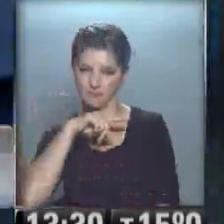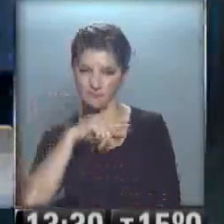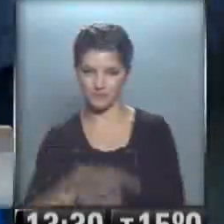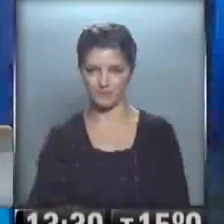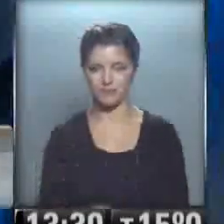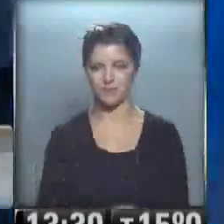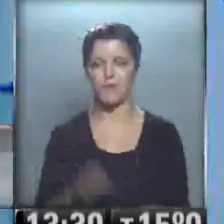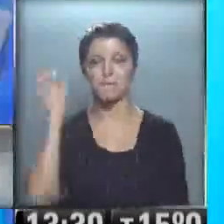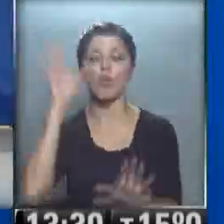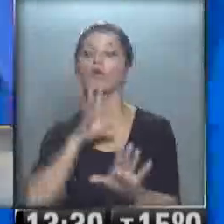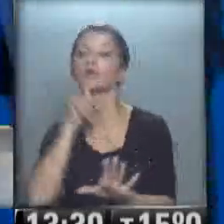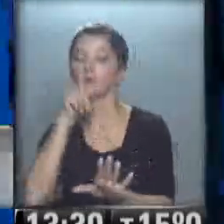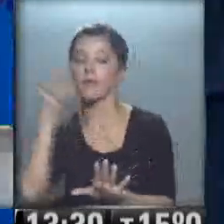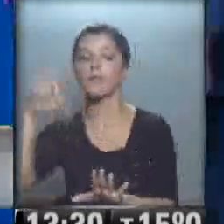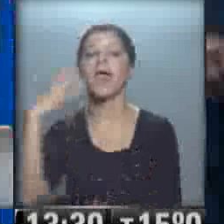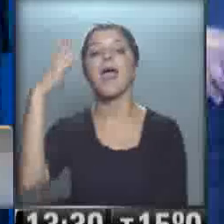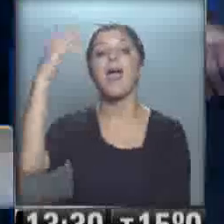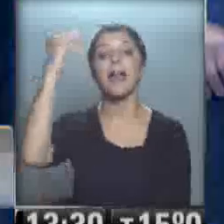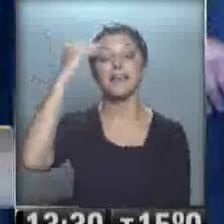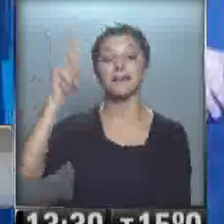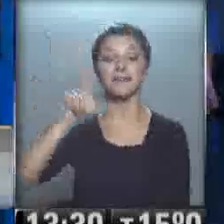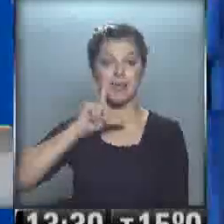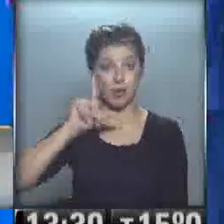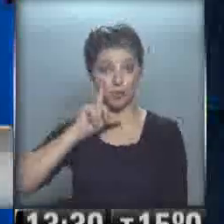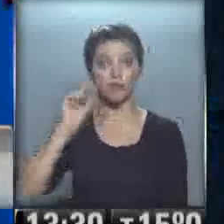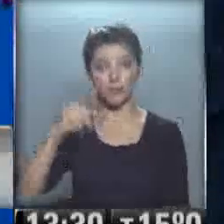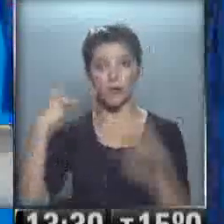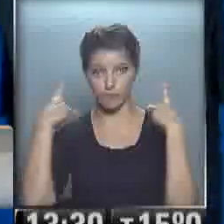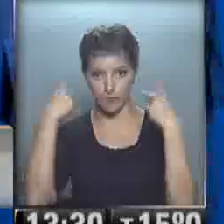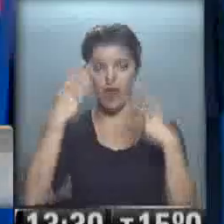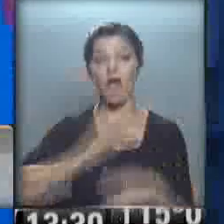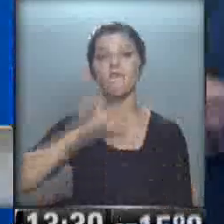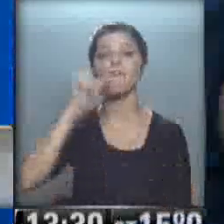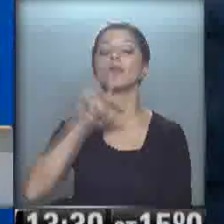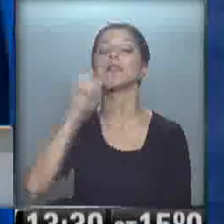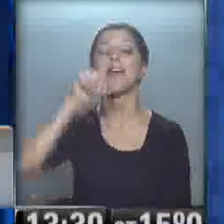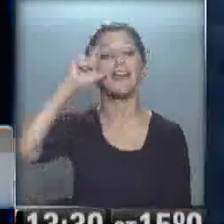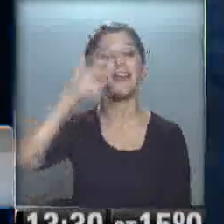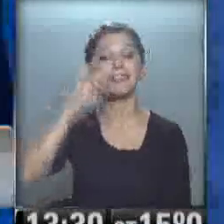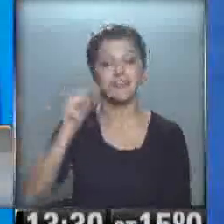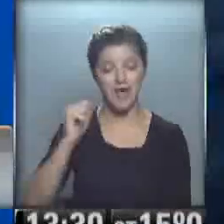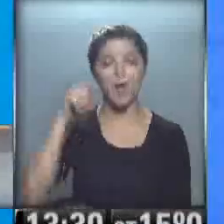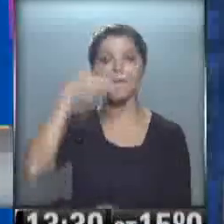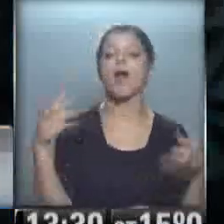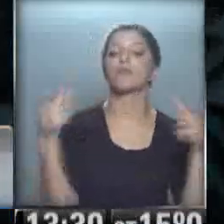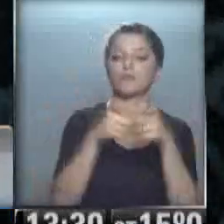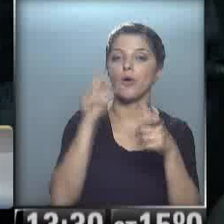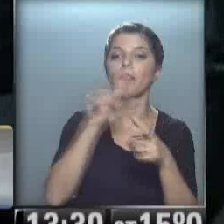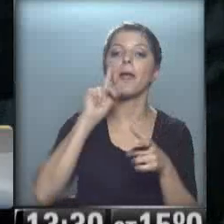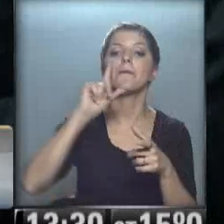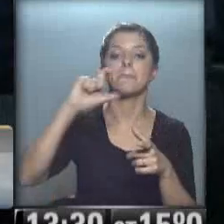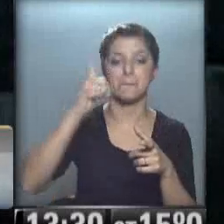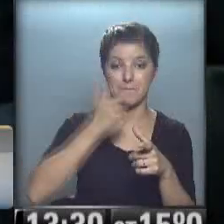2018 Julio Putin estará también en la ciudad de fortaleza para la sexta cumbre de los países del brix